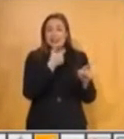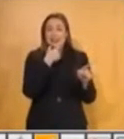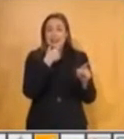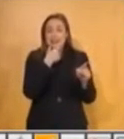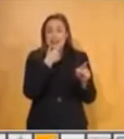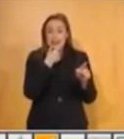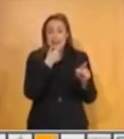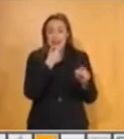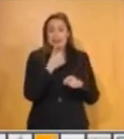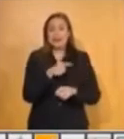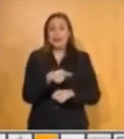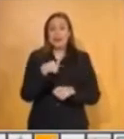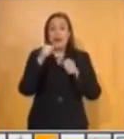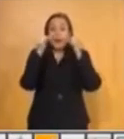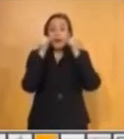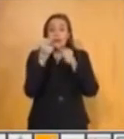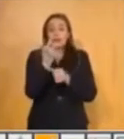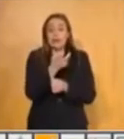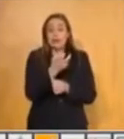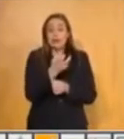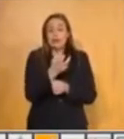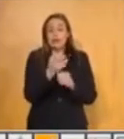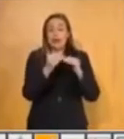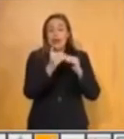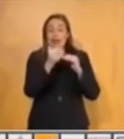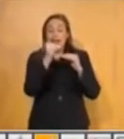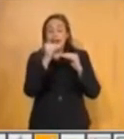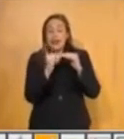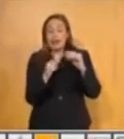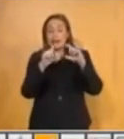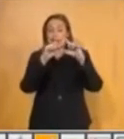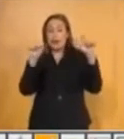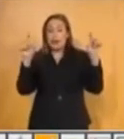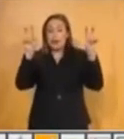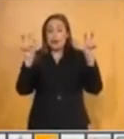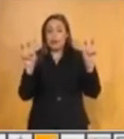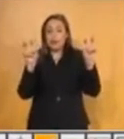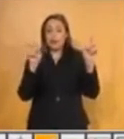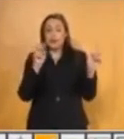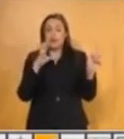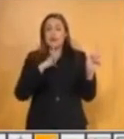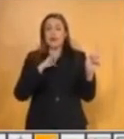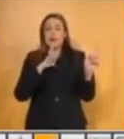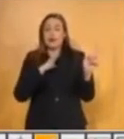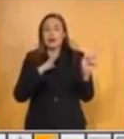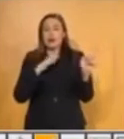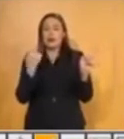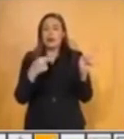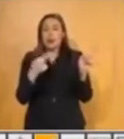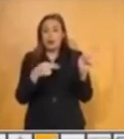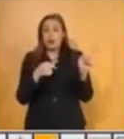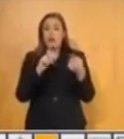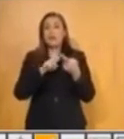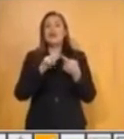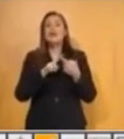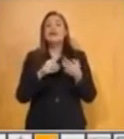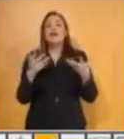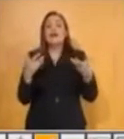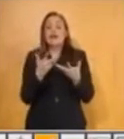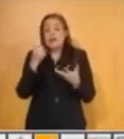inglés. Pon atención en esto porque debajo del título tenemos el nombre del ilustrador,